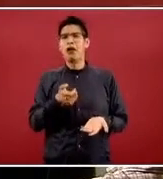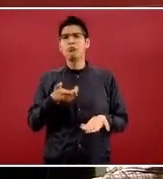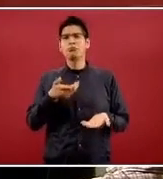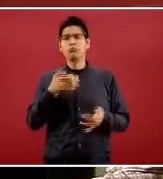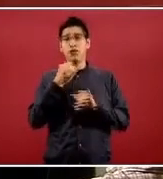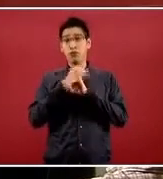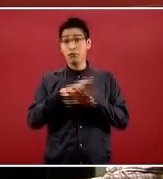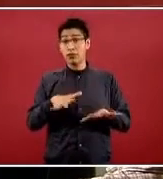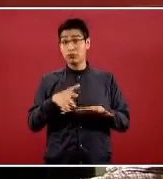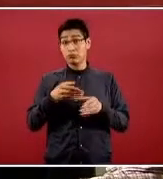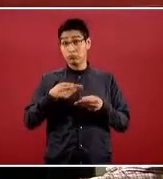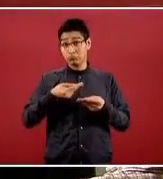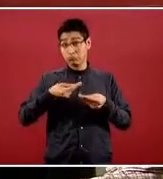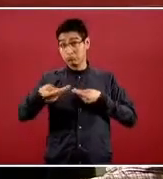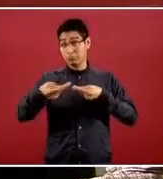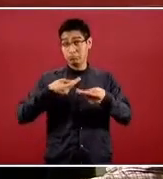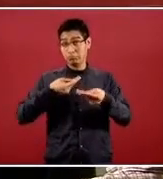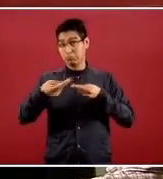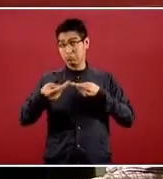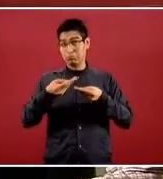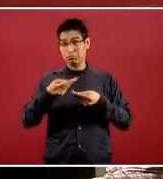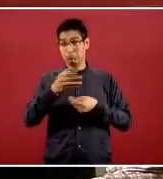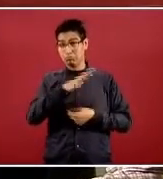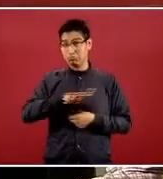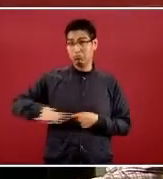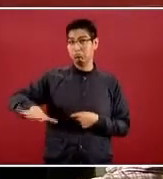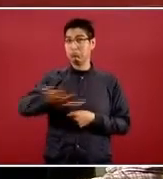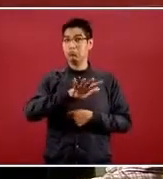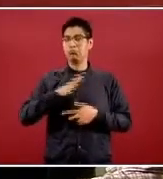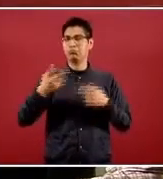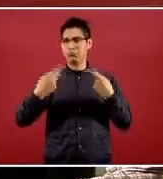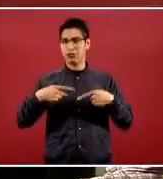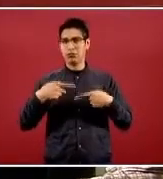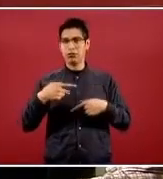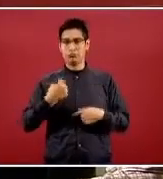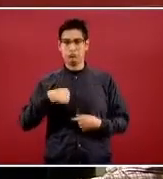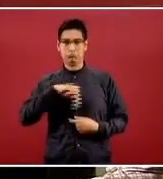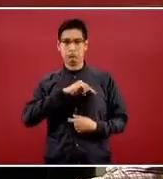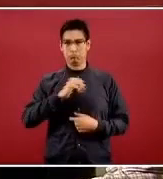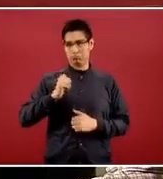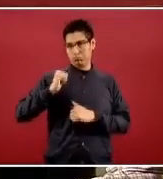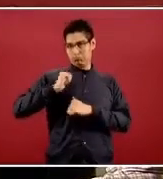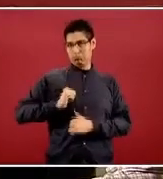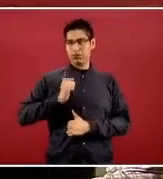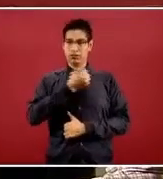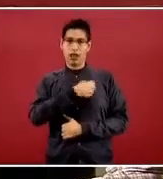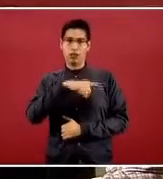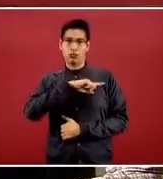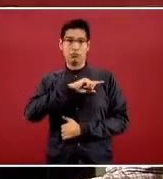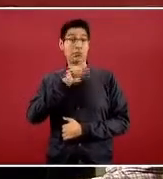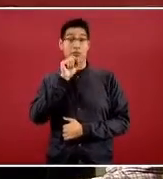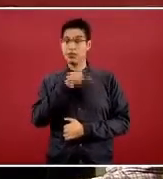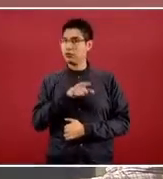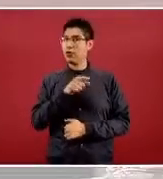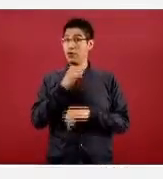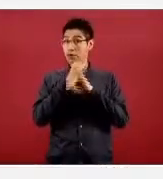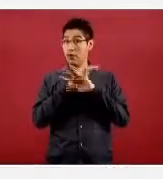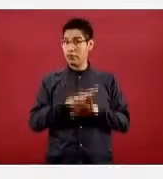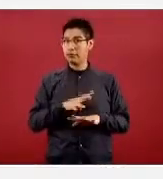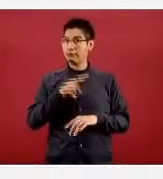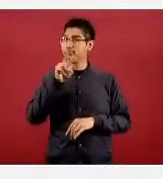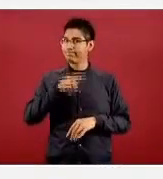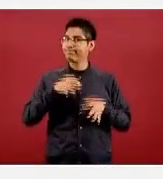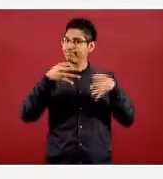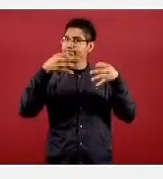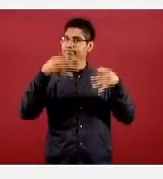y las autoridades de salud con un sustento científico e información validada para